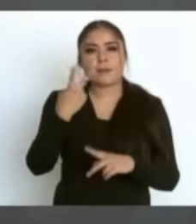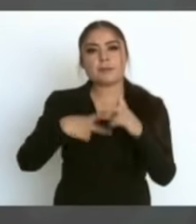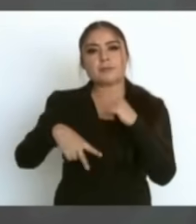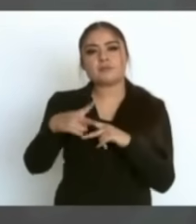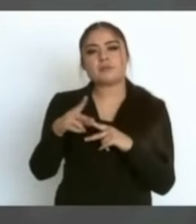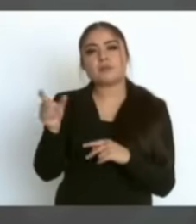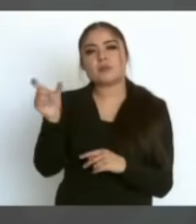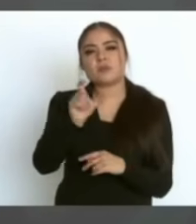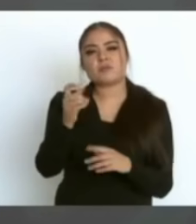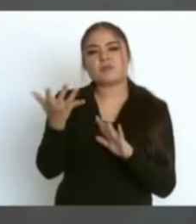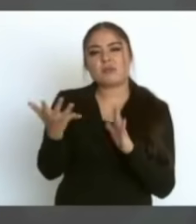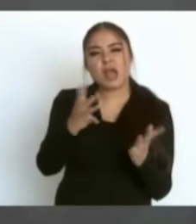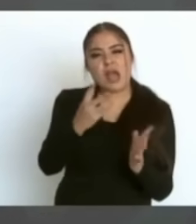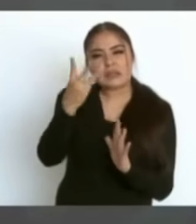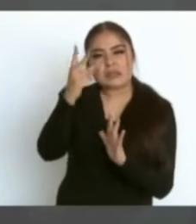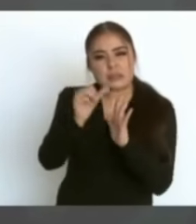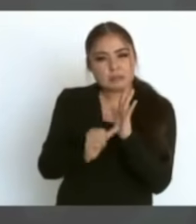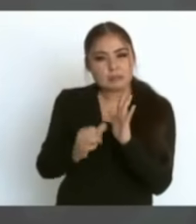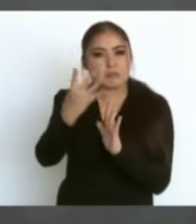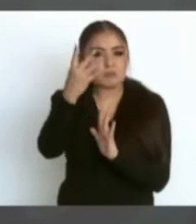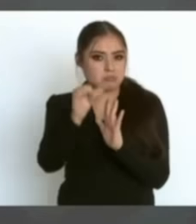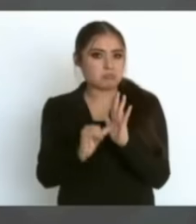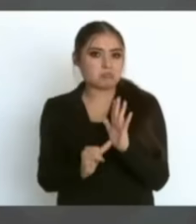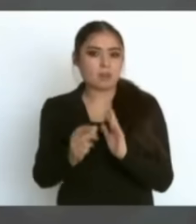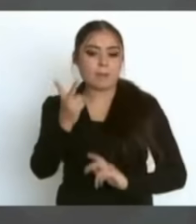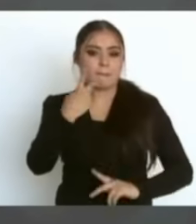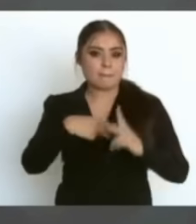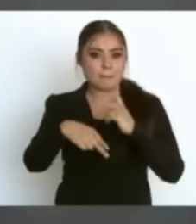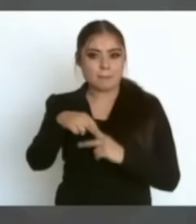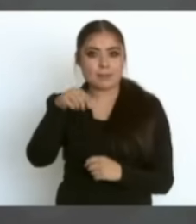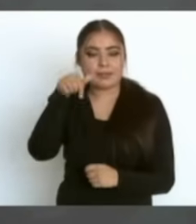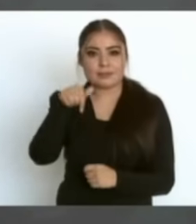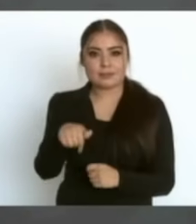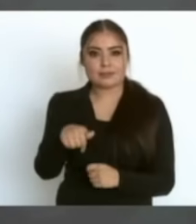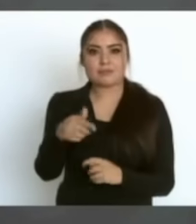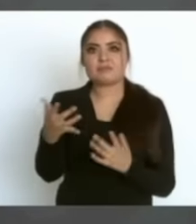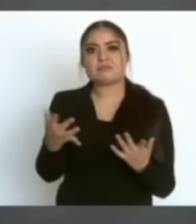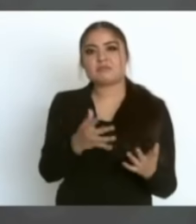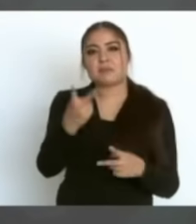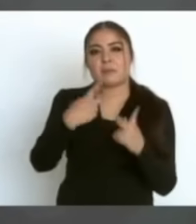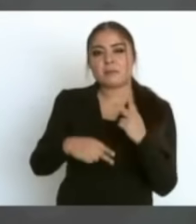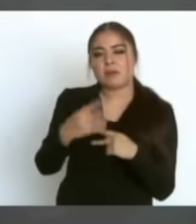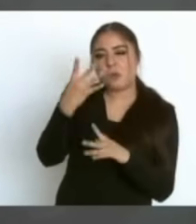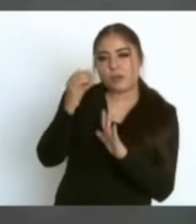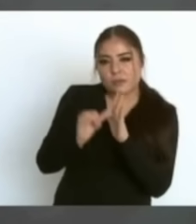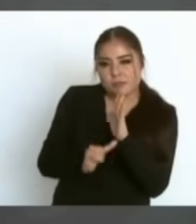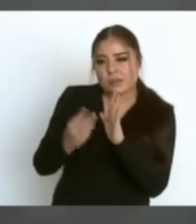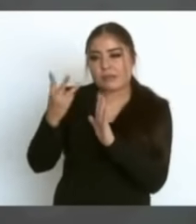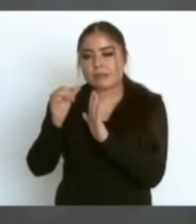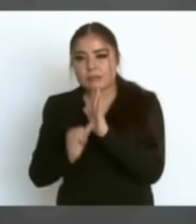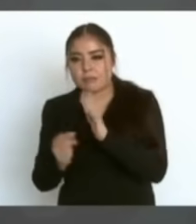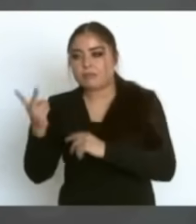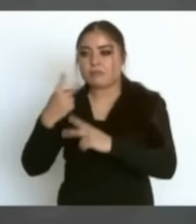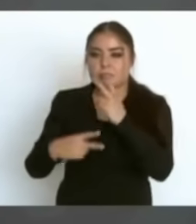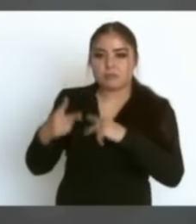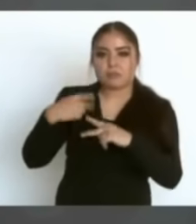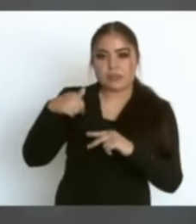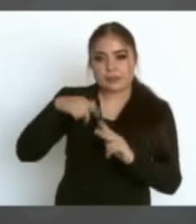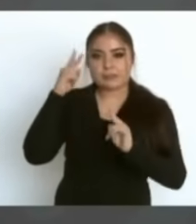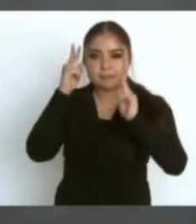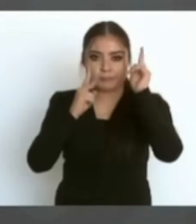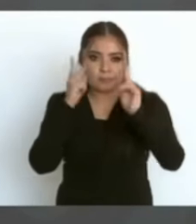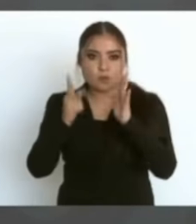en unos 34 meses vendría yo cada tres cada cuatro meses para que